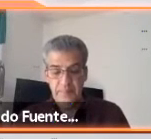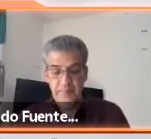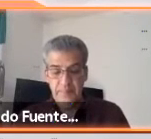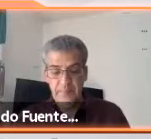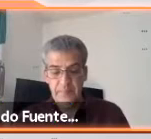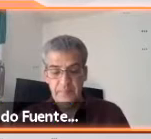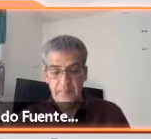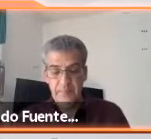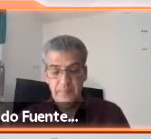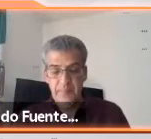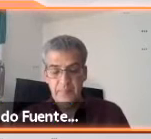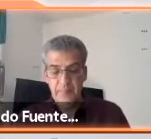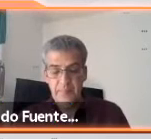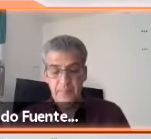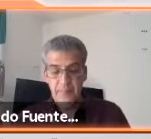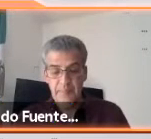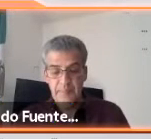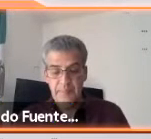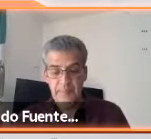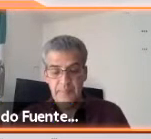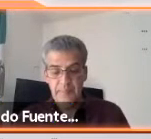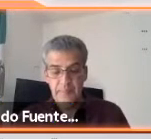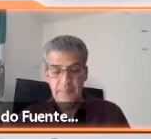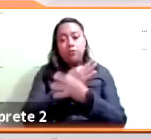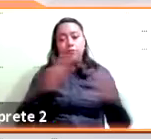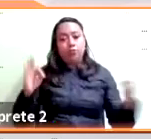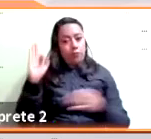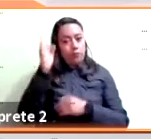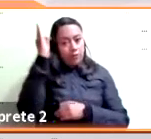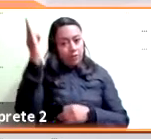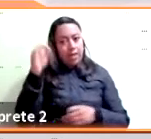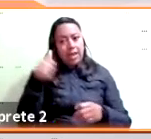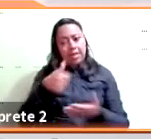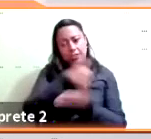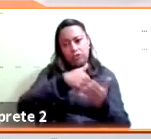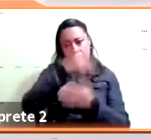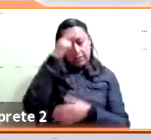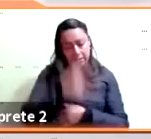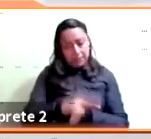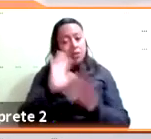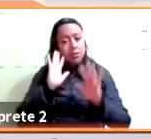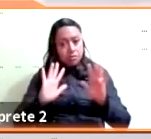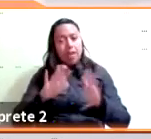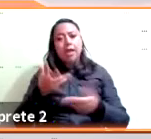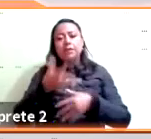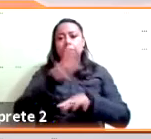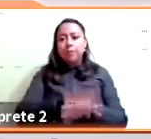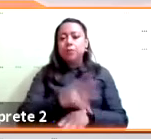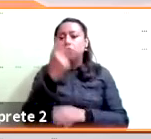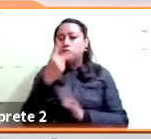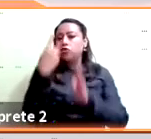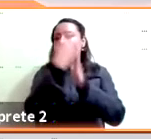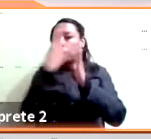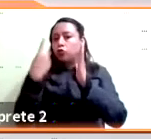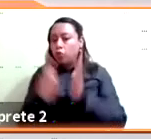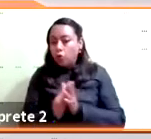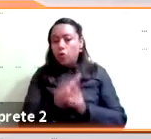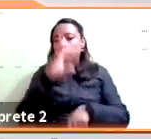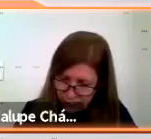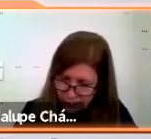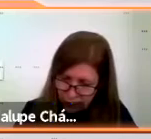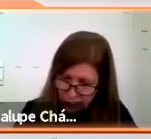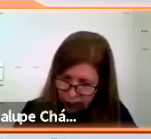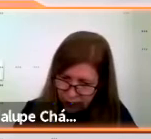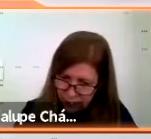que la Administración Pública Federal y Local ha implementado dos protocolos que permiten la atención y prevención del acoso